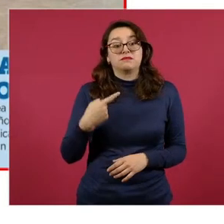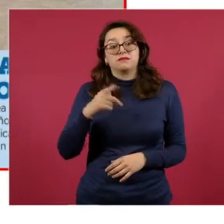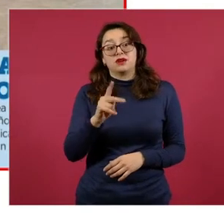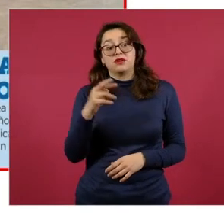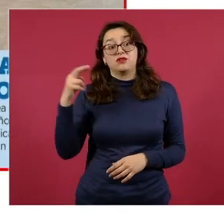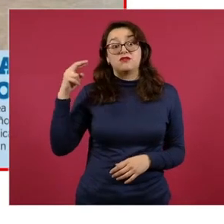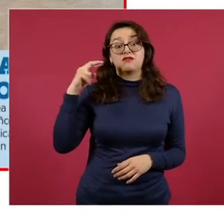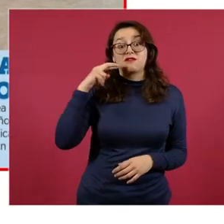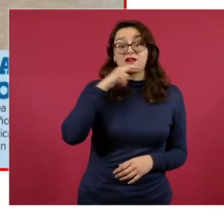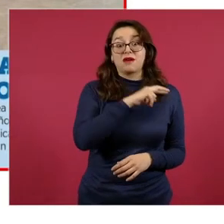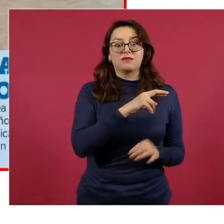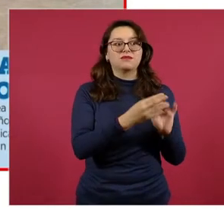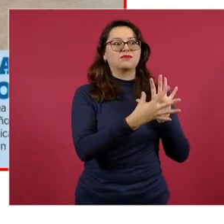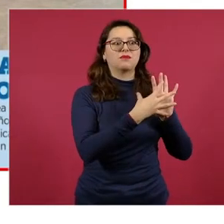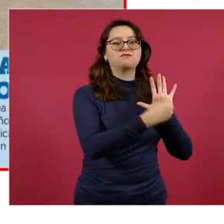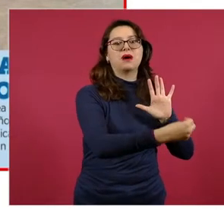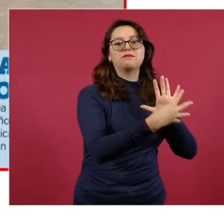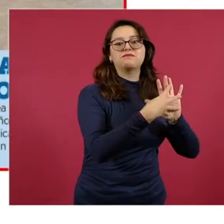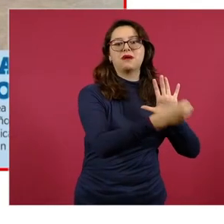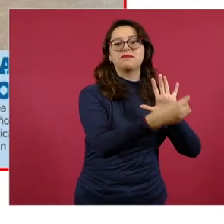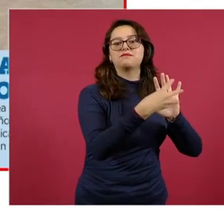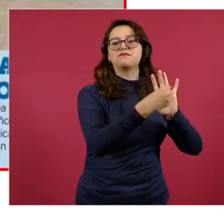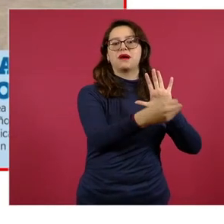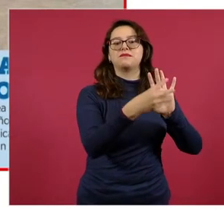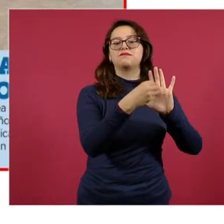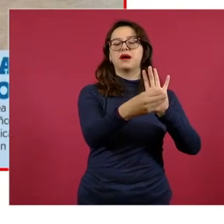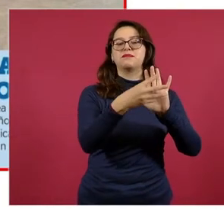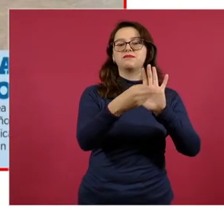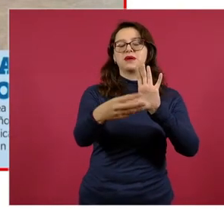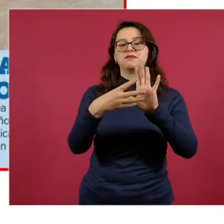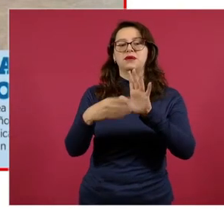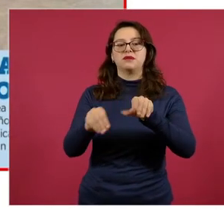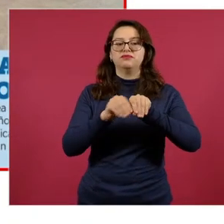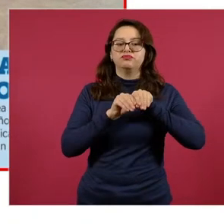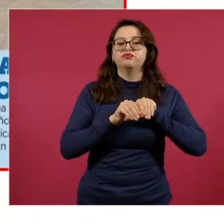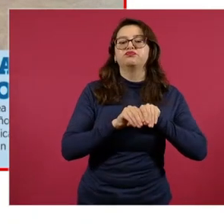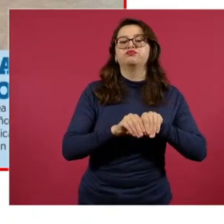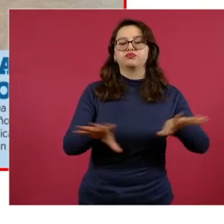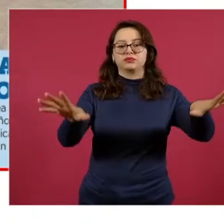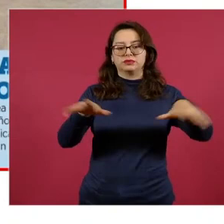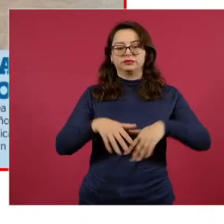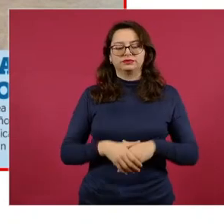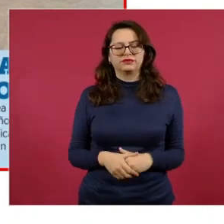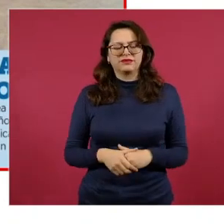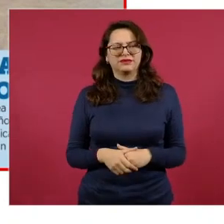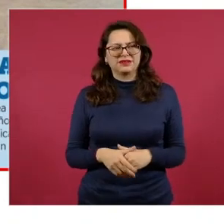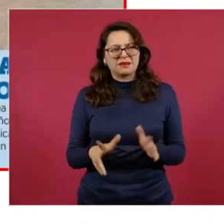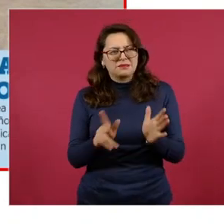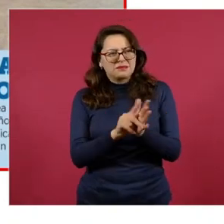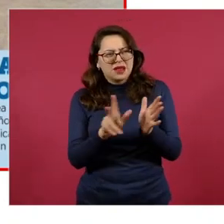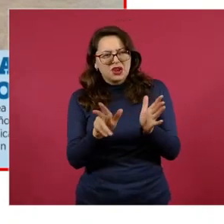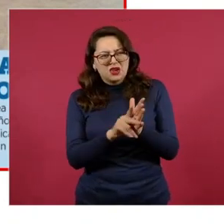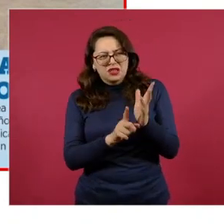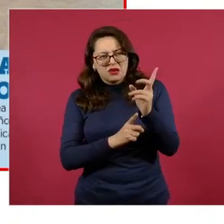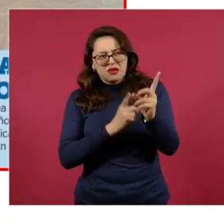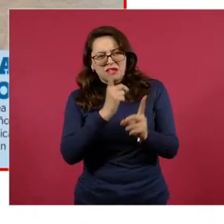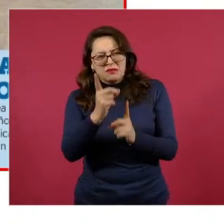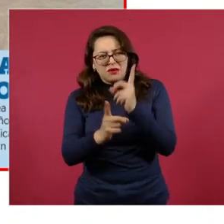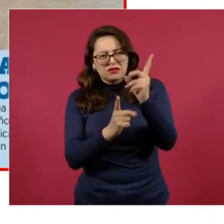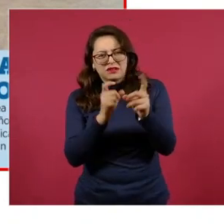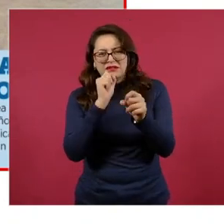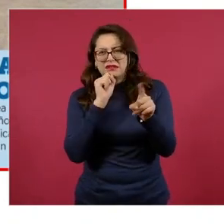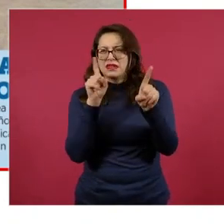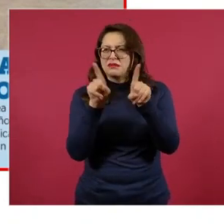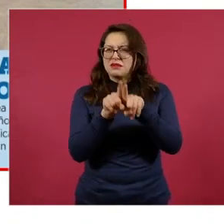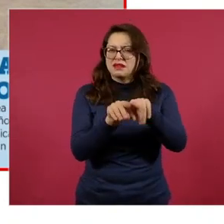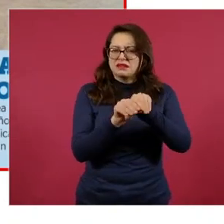La Silla Rota, Milenio y el diario deportivo Marca. ¿Un diario deportivo? Diciendo este tipo de cosas.